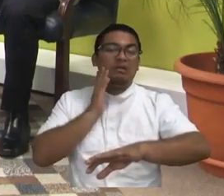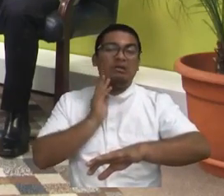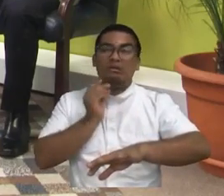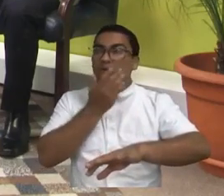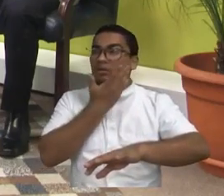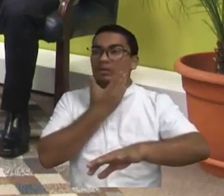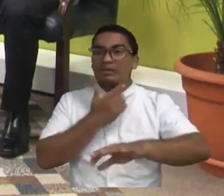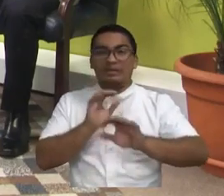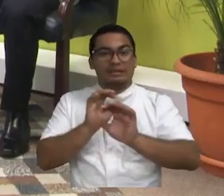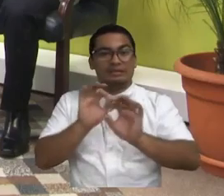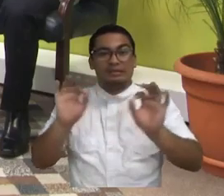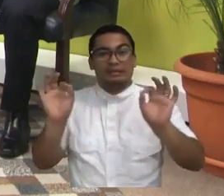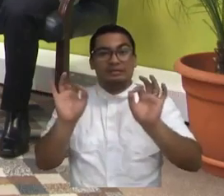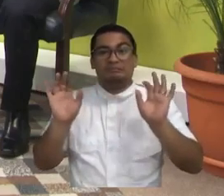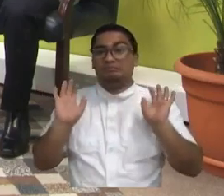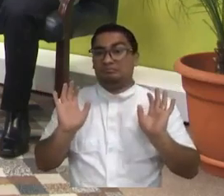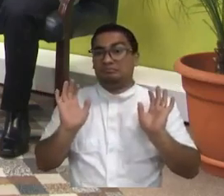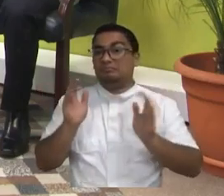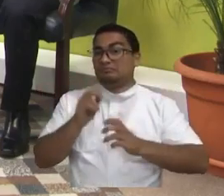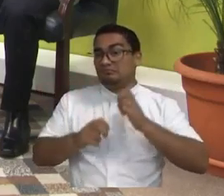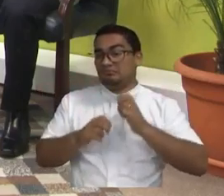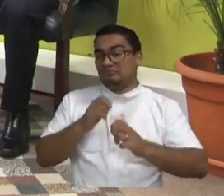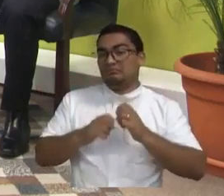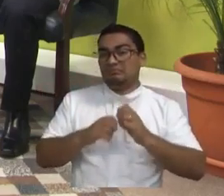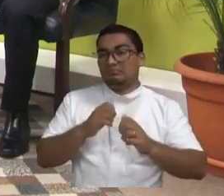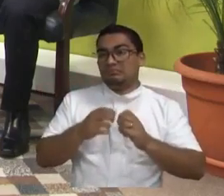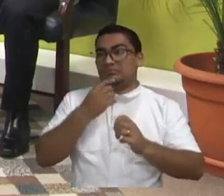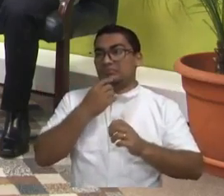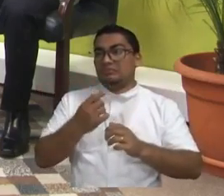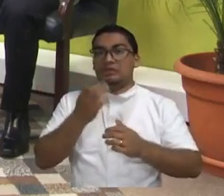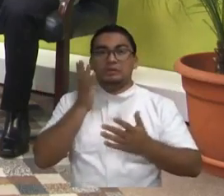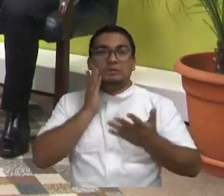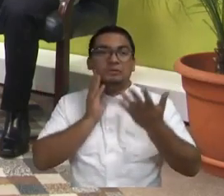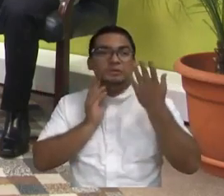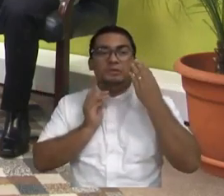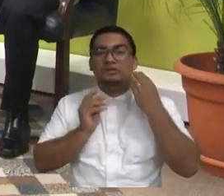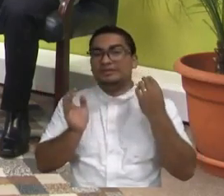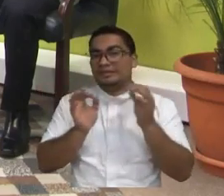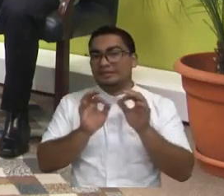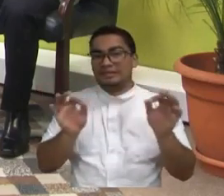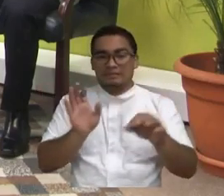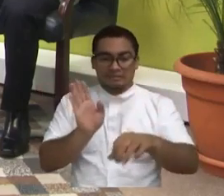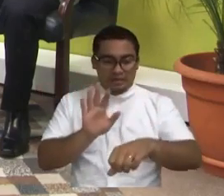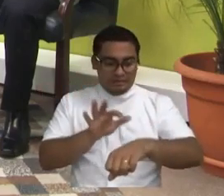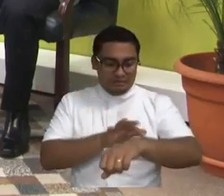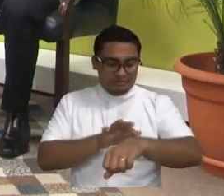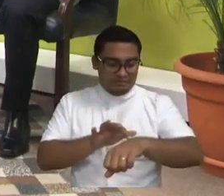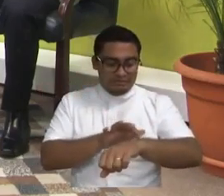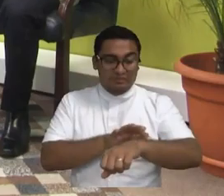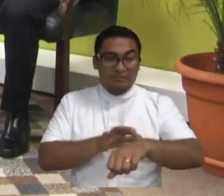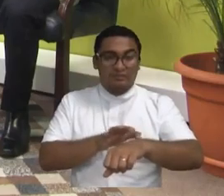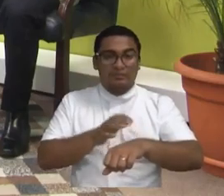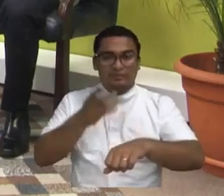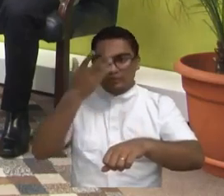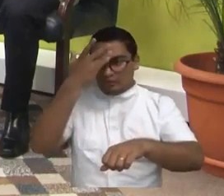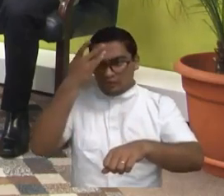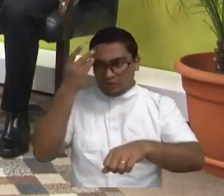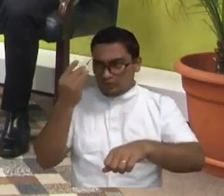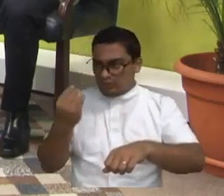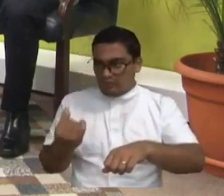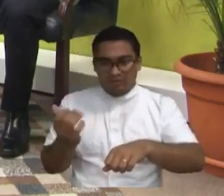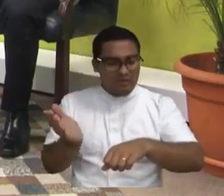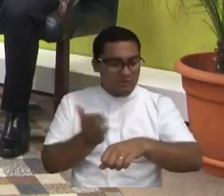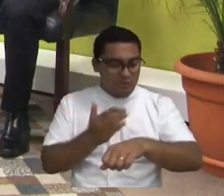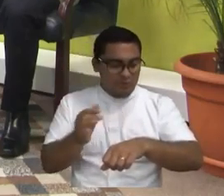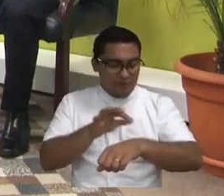se van afectadas las terminaciones nerviosas de las glándulas sudoríparas. Entonces vamos a ver una mancha blanca que no suda, que no